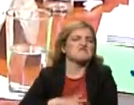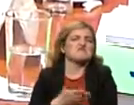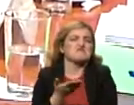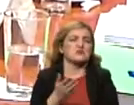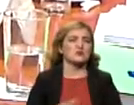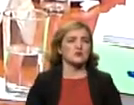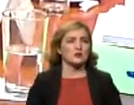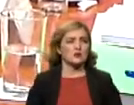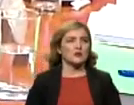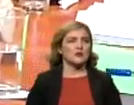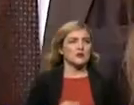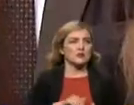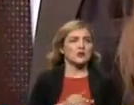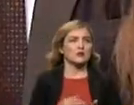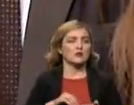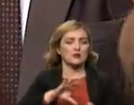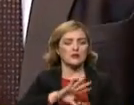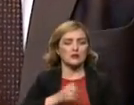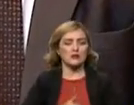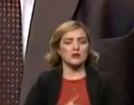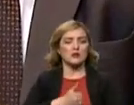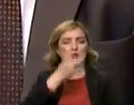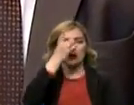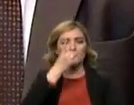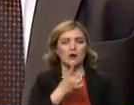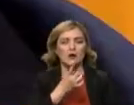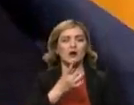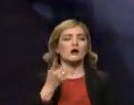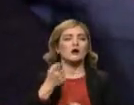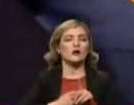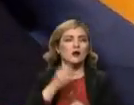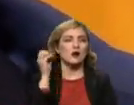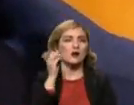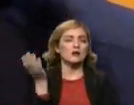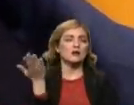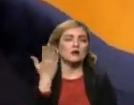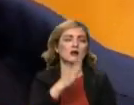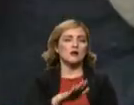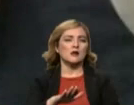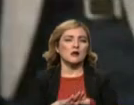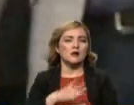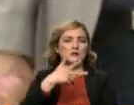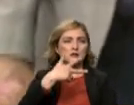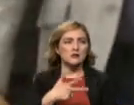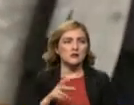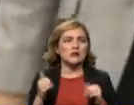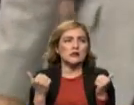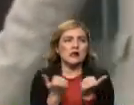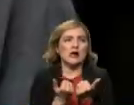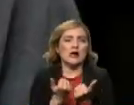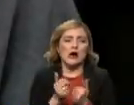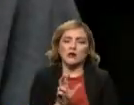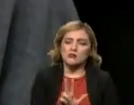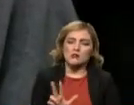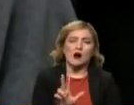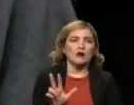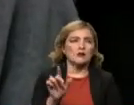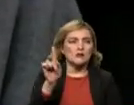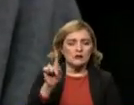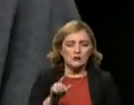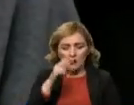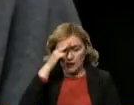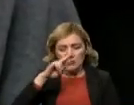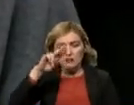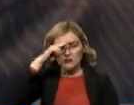Los miembros del CAL se ratificaron en la decisión que tomaron en octubre pasado respecto a los tres asambleístas que se encuentran en México.